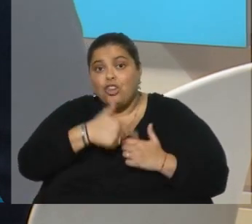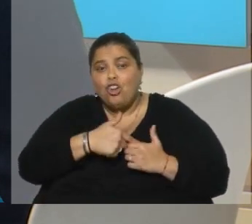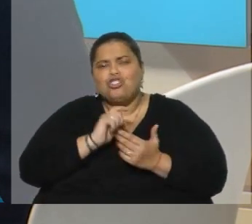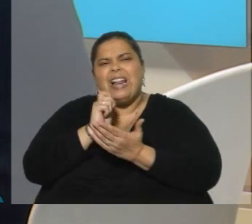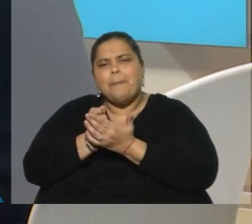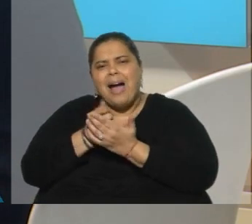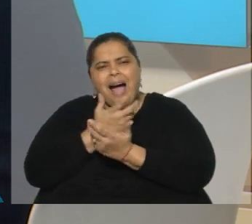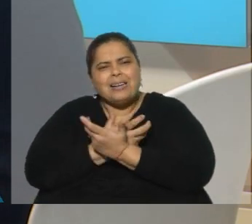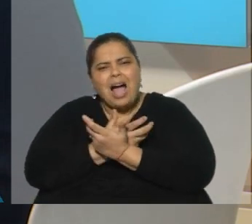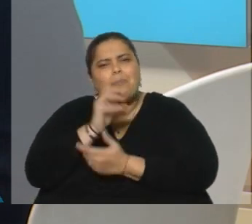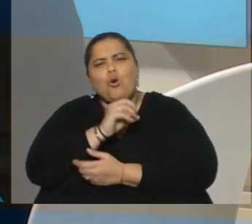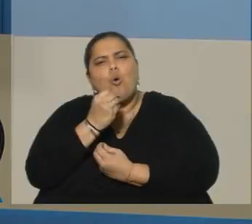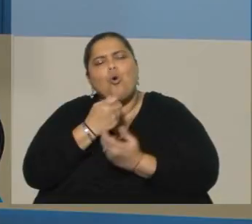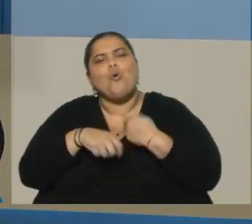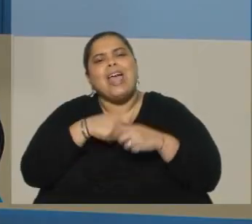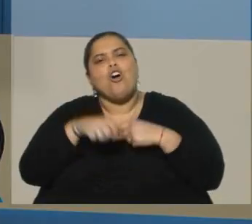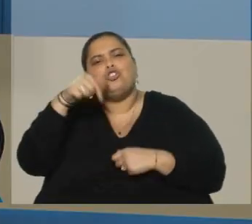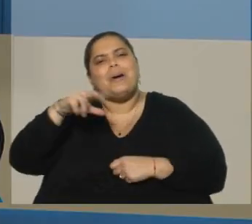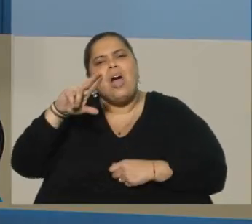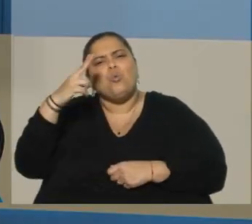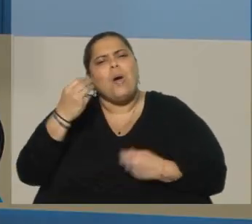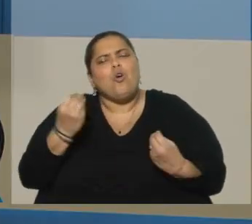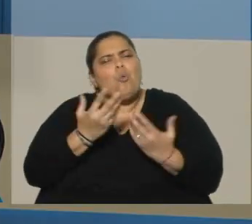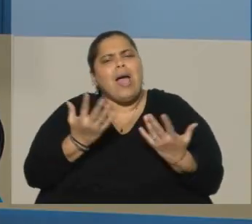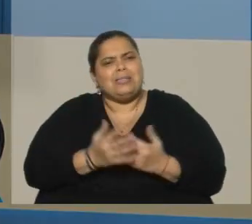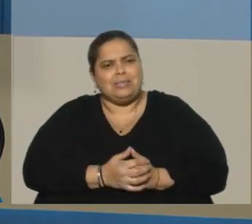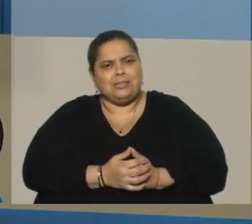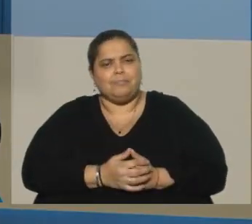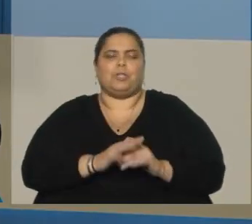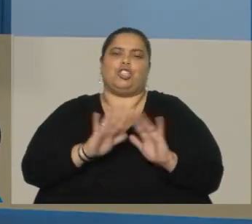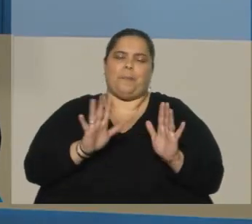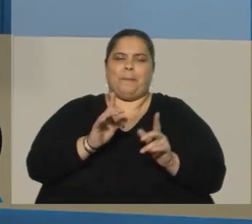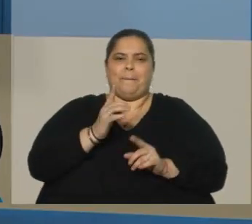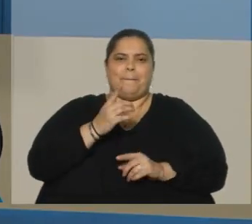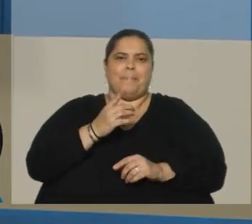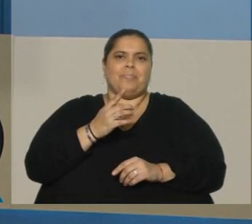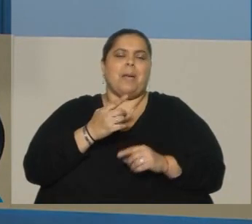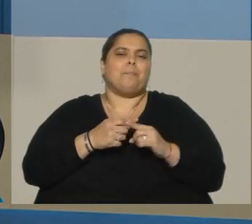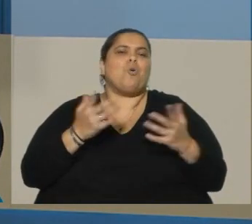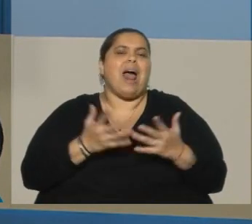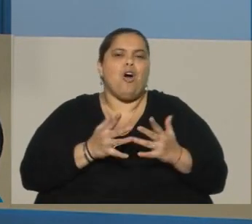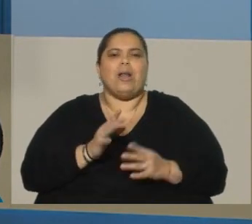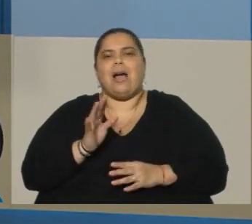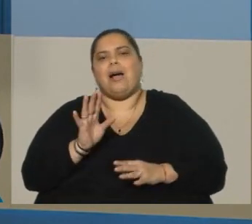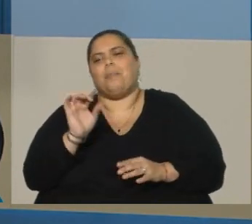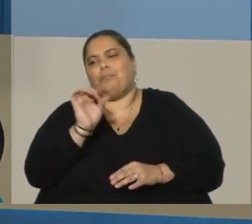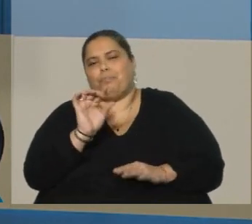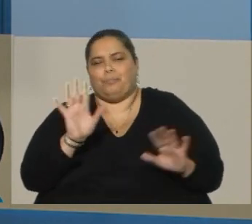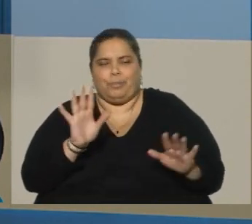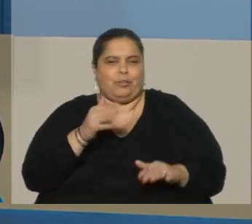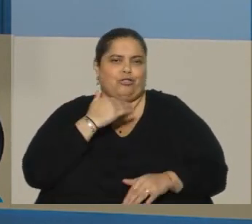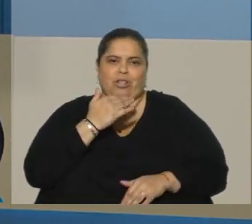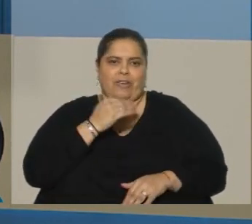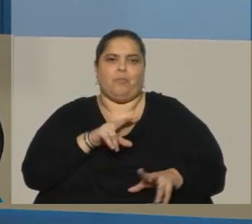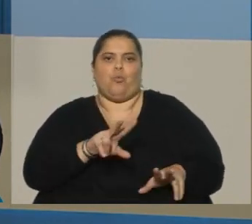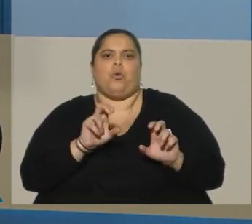el negocio para el país? A ver, vamos a... Es muy prematuro todavía hablar de que al país le ingrese nada. Lo primero que tenemos que